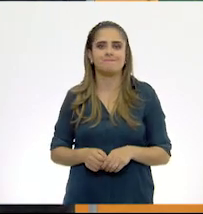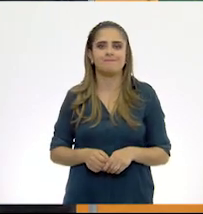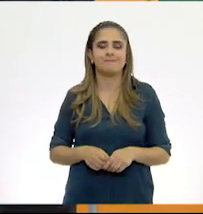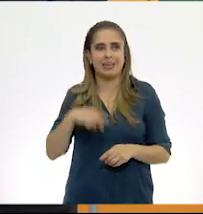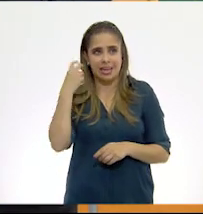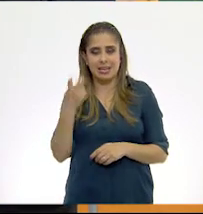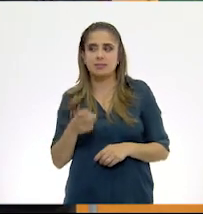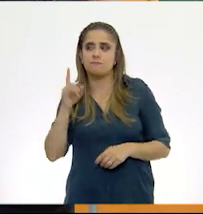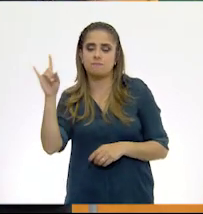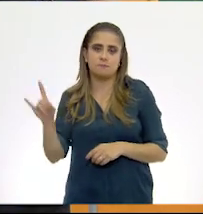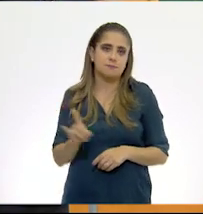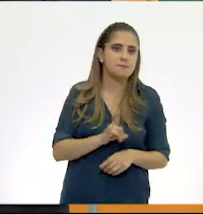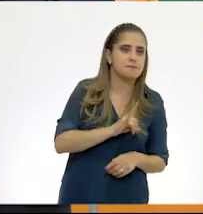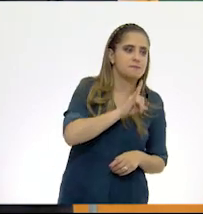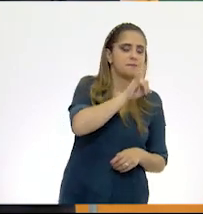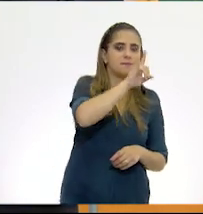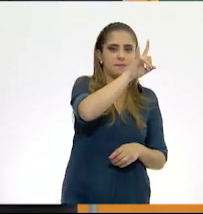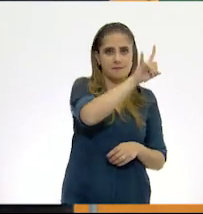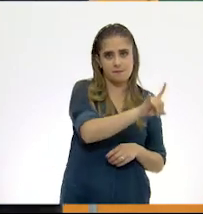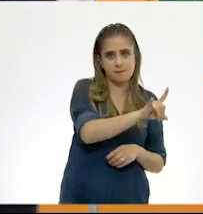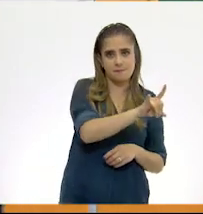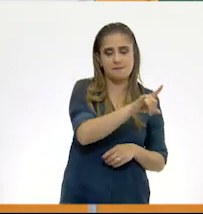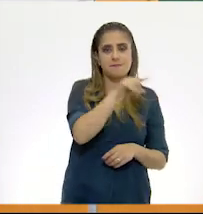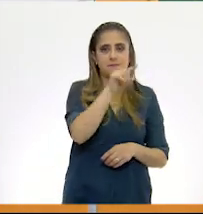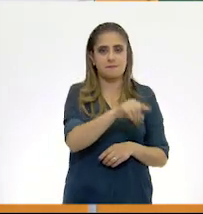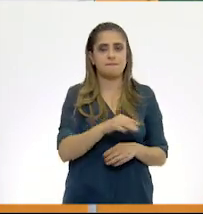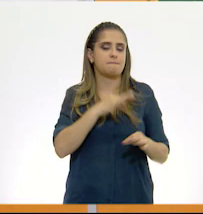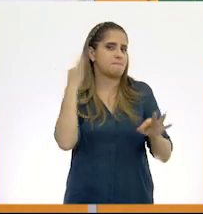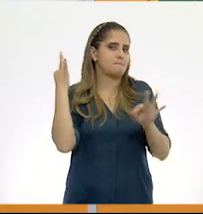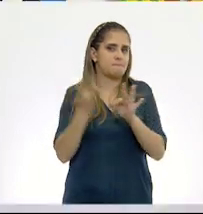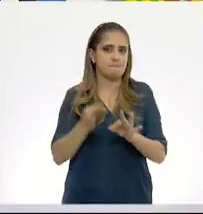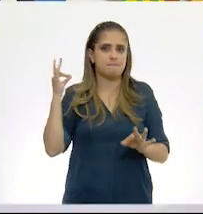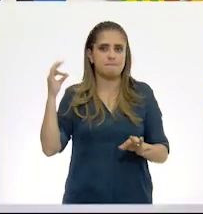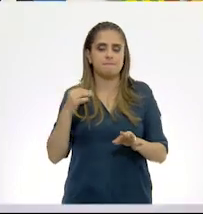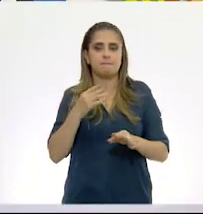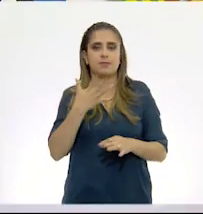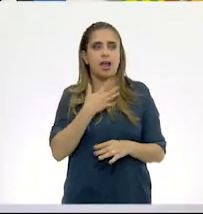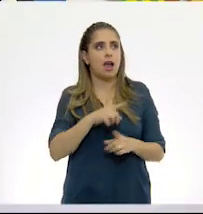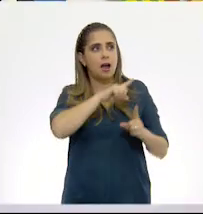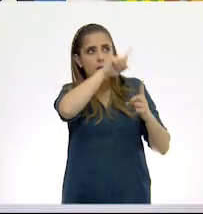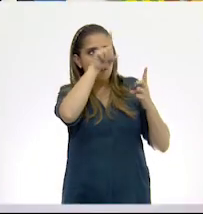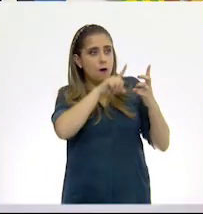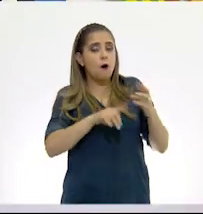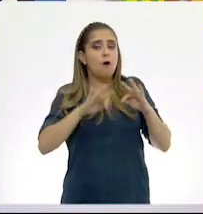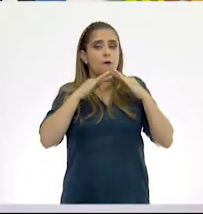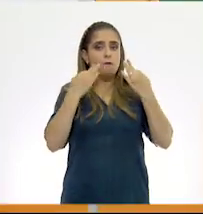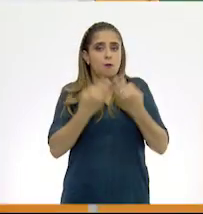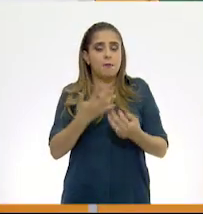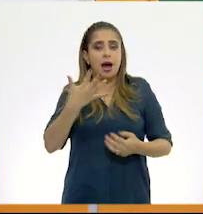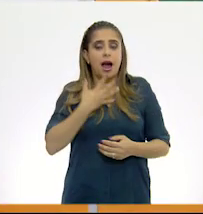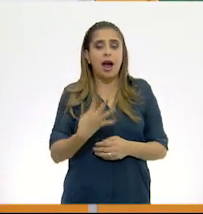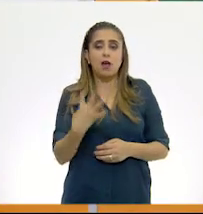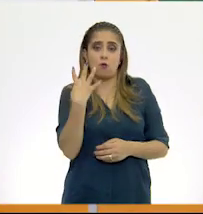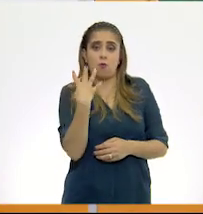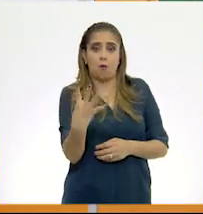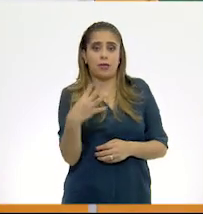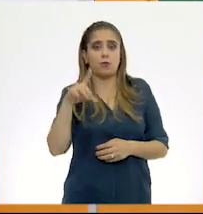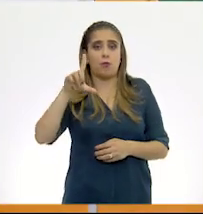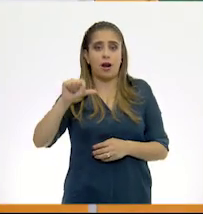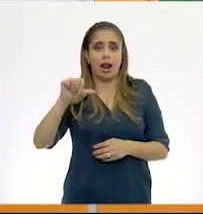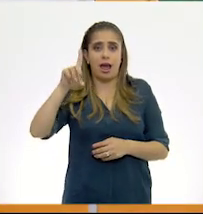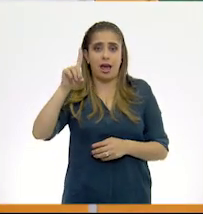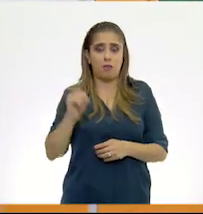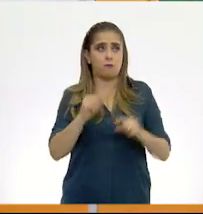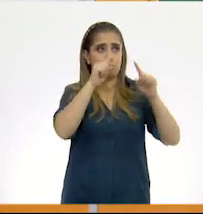Así que la vamos a colocar del otro lado y ya con esta tenemos todas las figuras que contienen